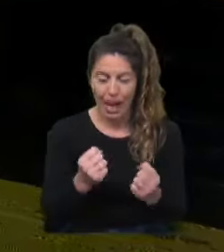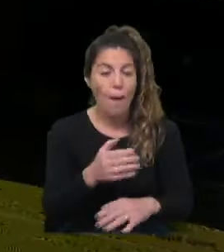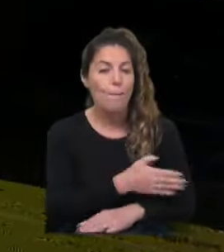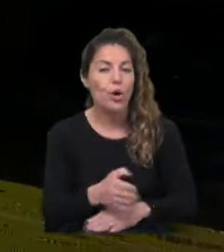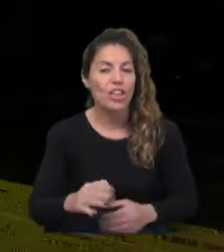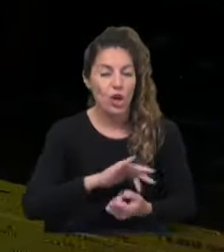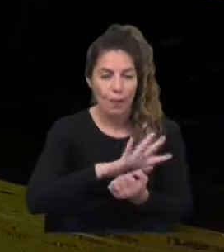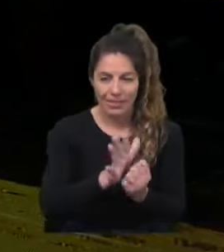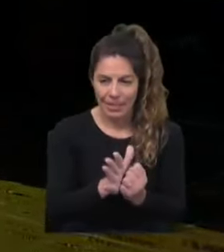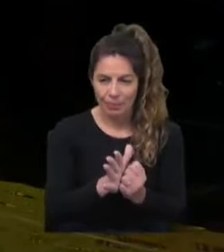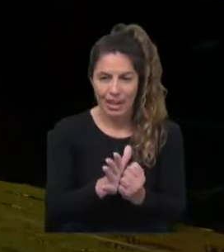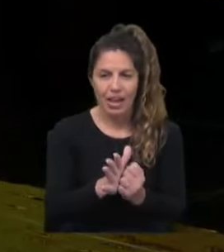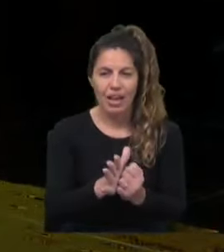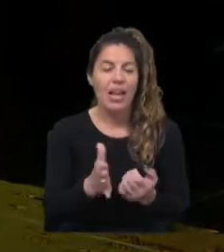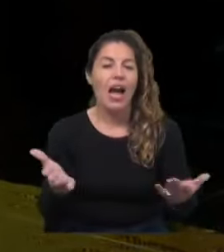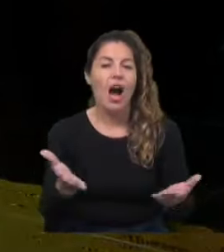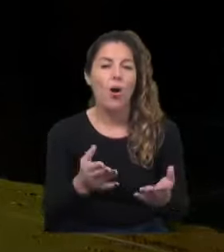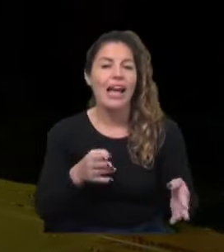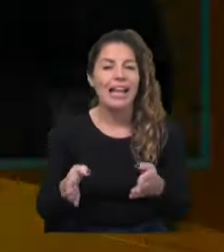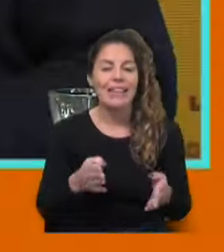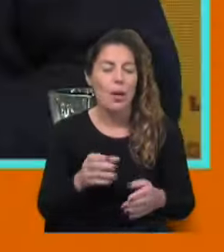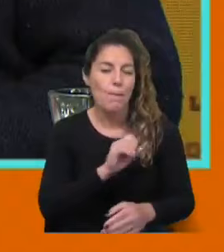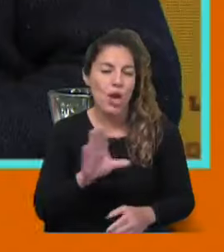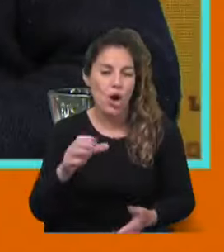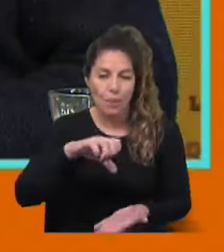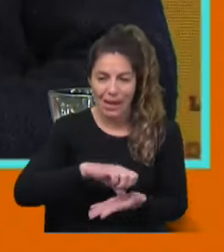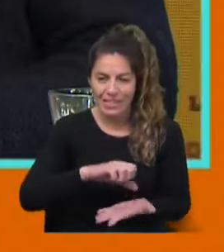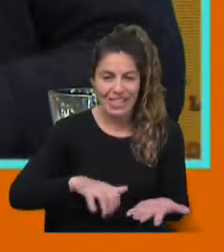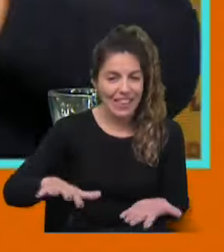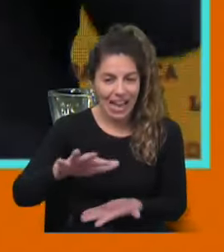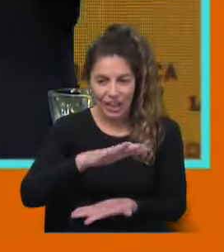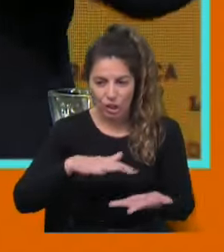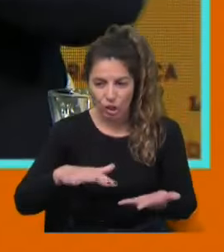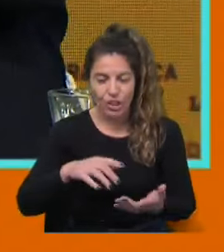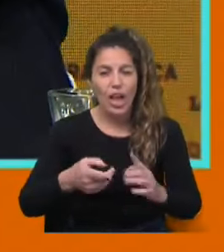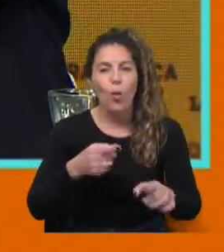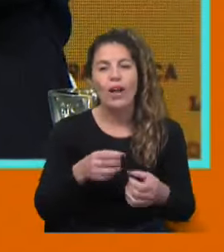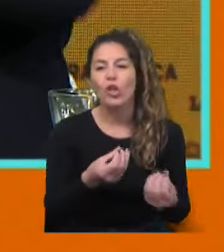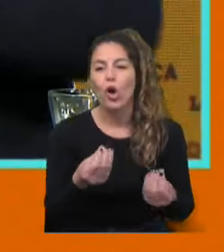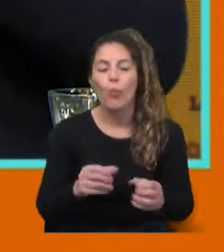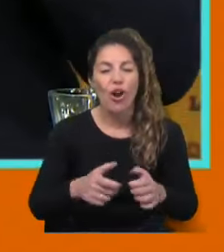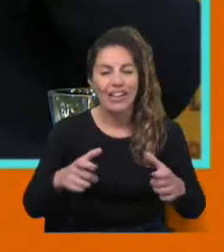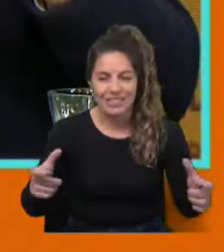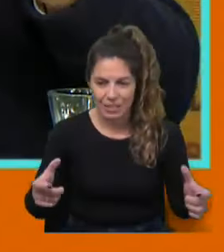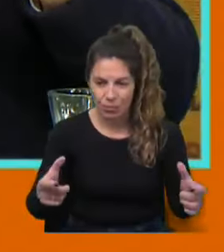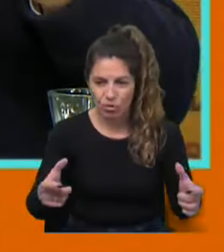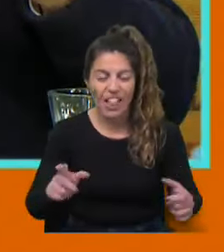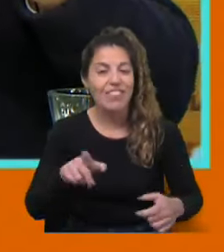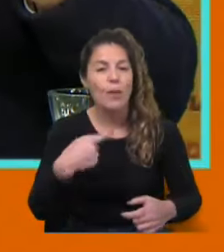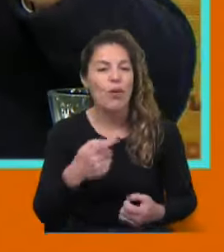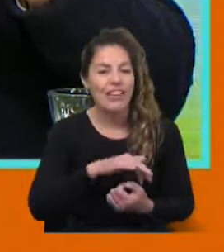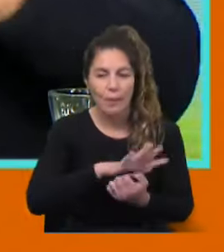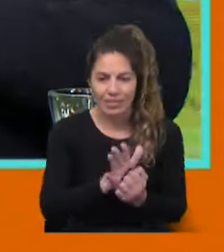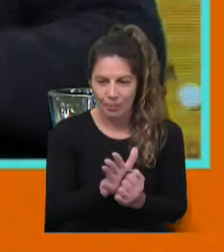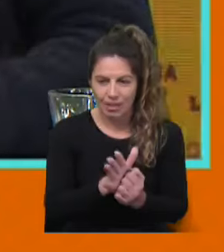posterior a la pandemia. Estamos entre los peores países de la región en cuanto a cómo crecimos después de la